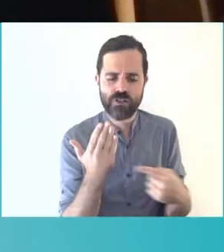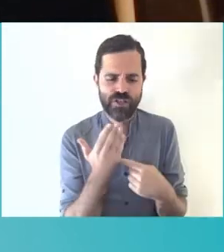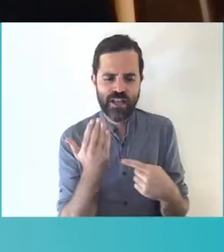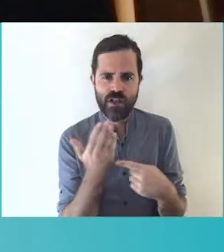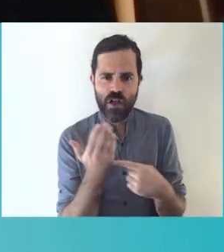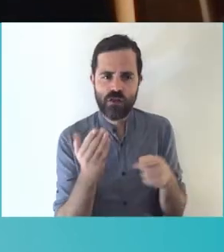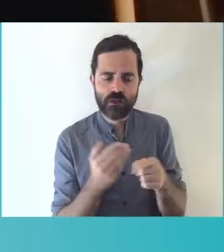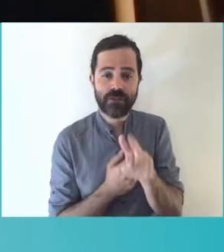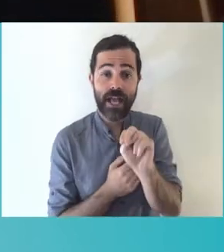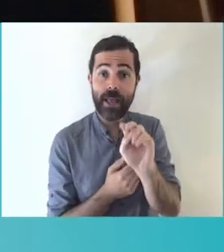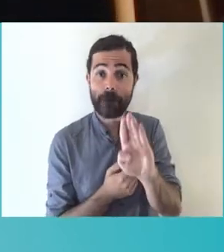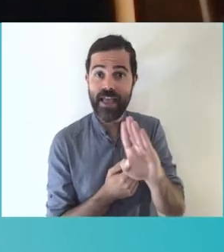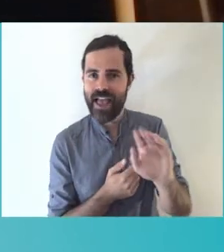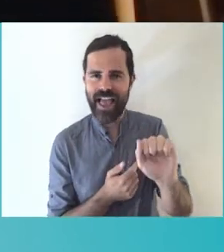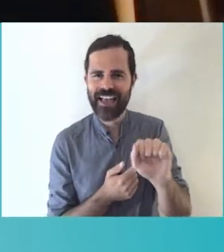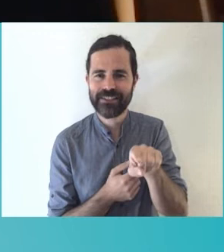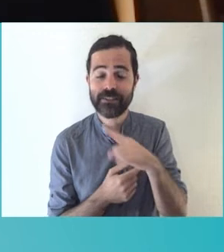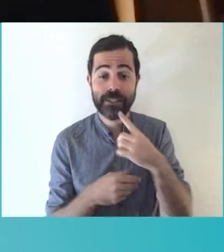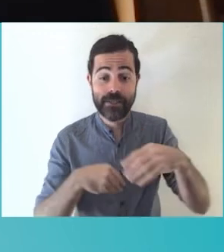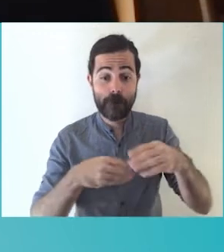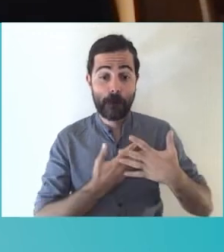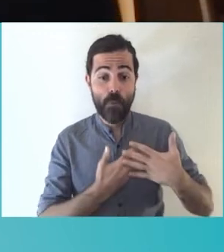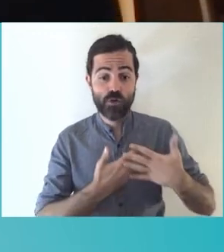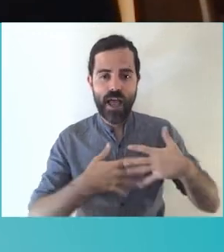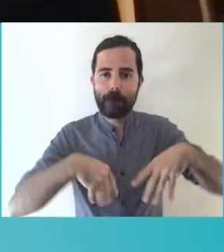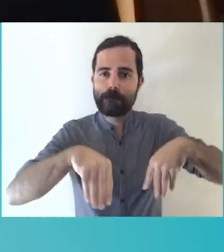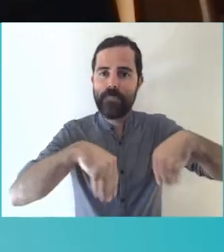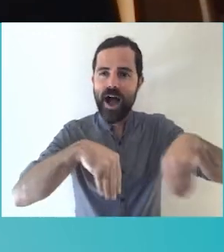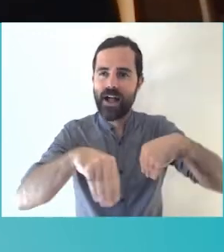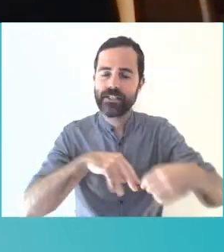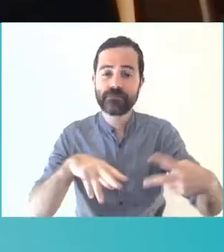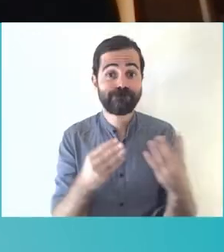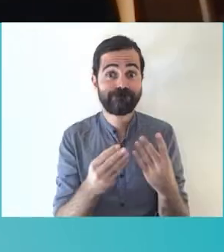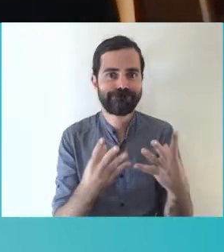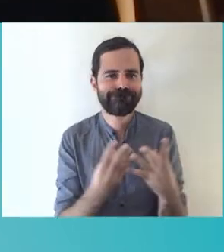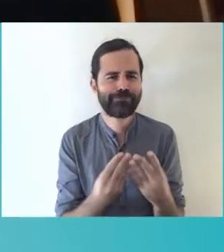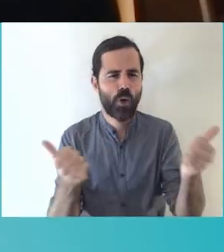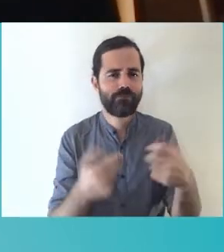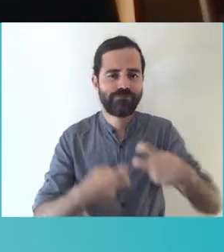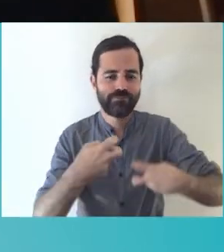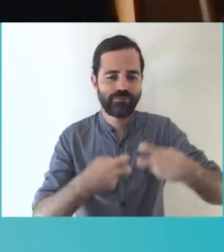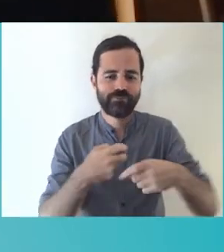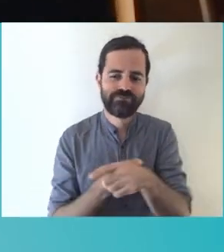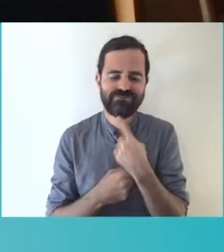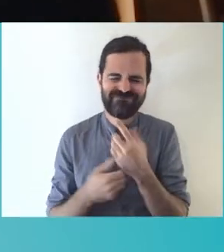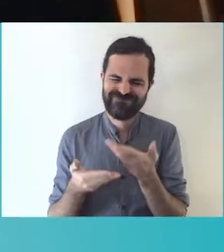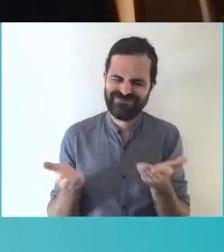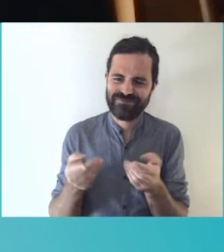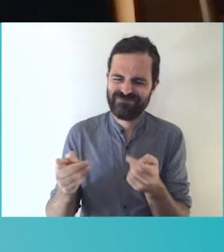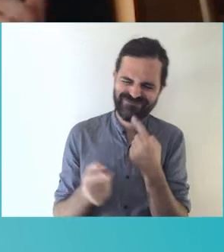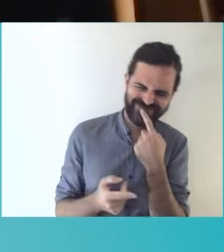las NBS en el mercado voluntario mediante la reconstrucción de la confianza perdida en dicho mercado a través